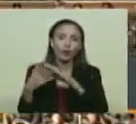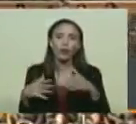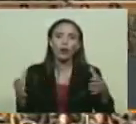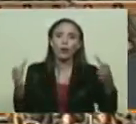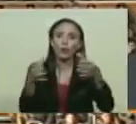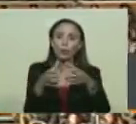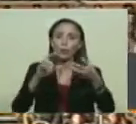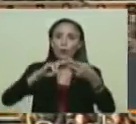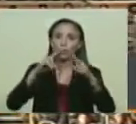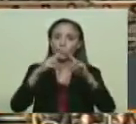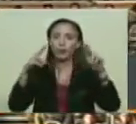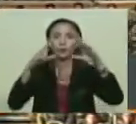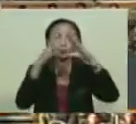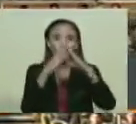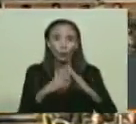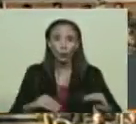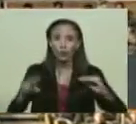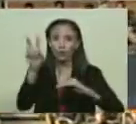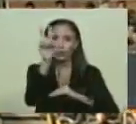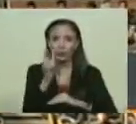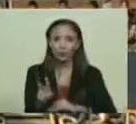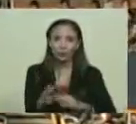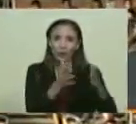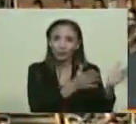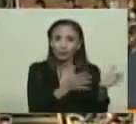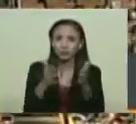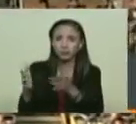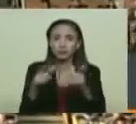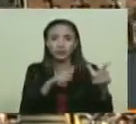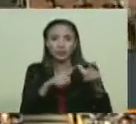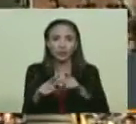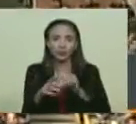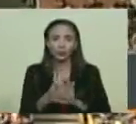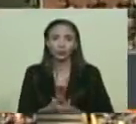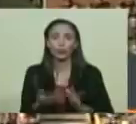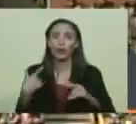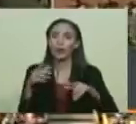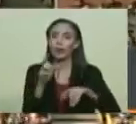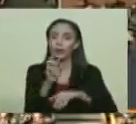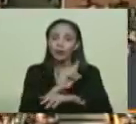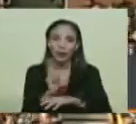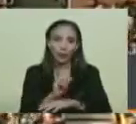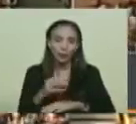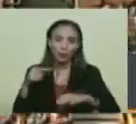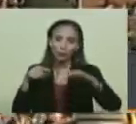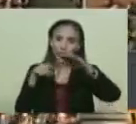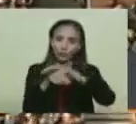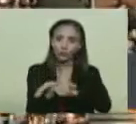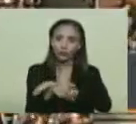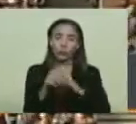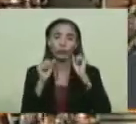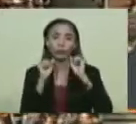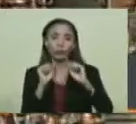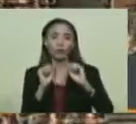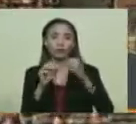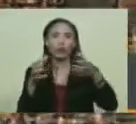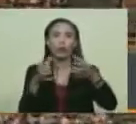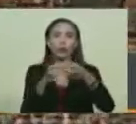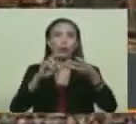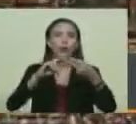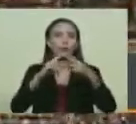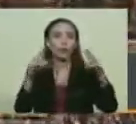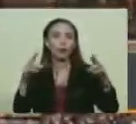de paz a lo largo y ancho del país. Ustedes van directo a fortalecer los cuadrantes de paz